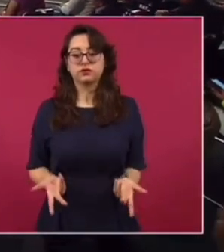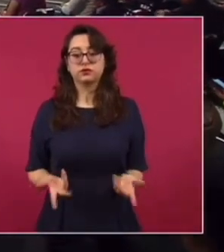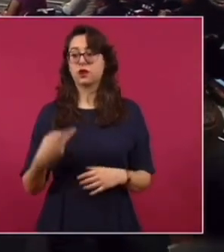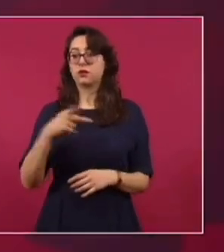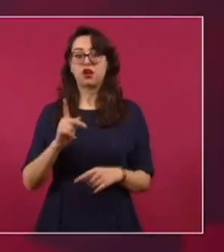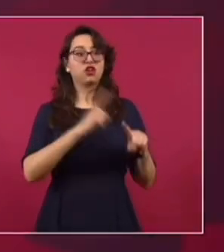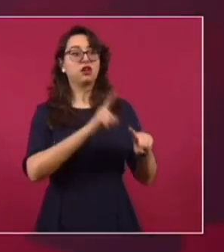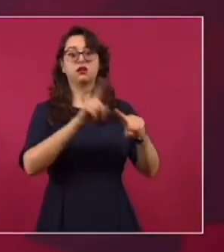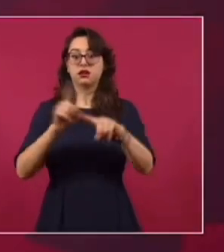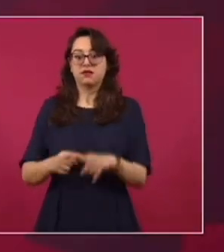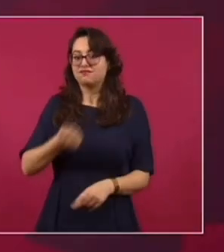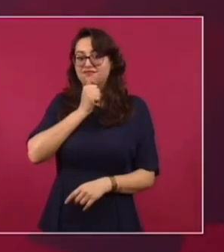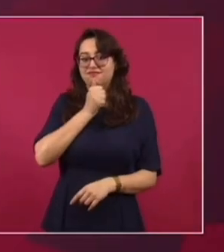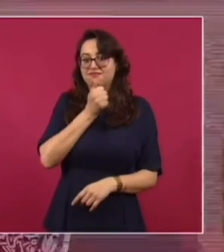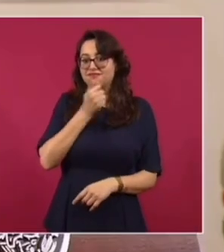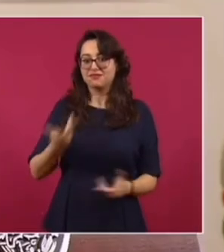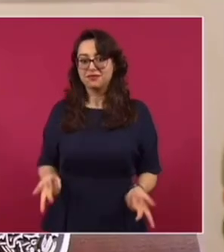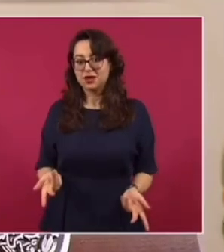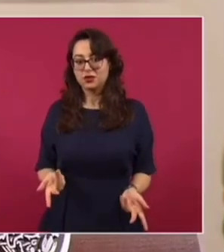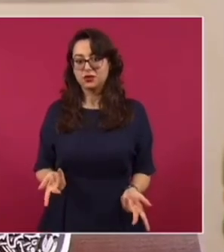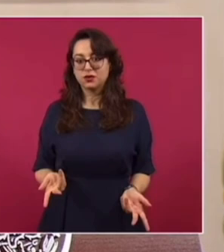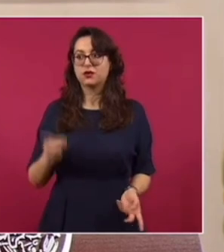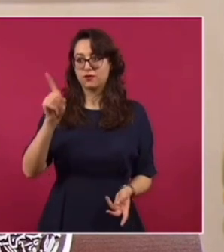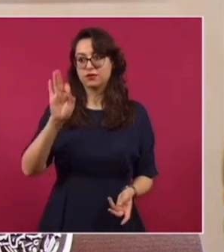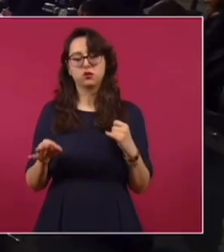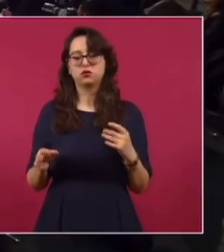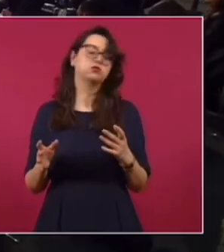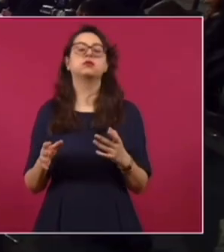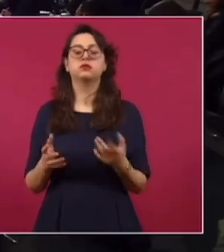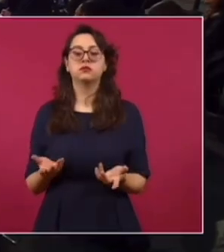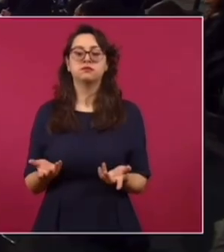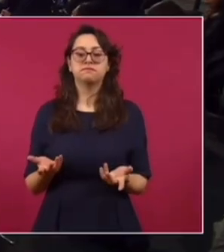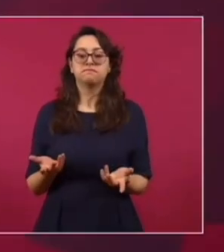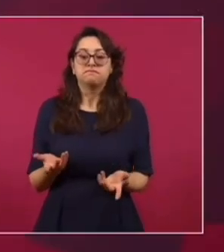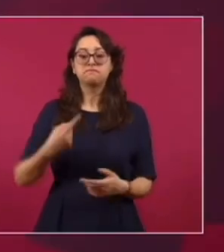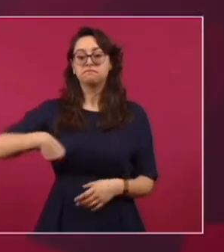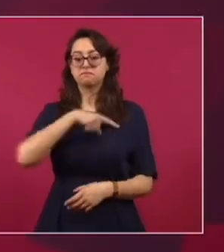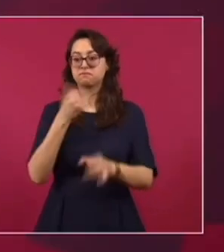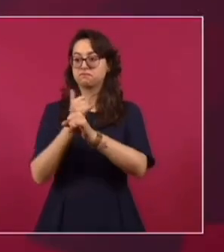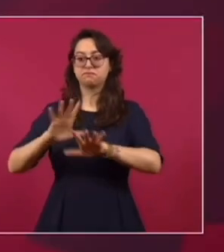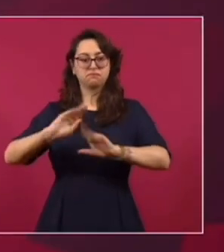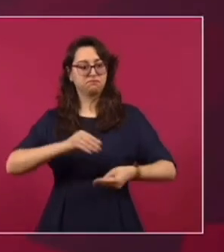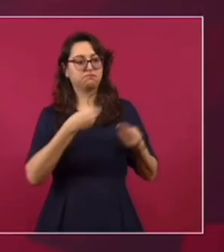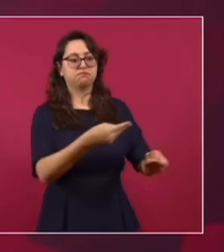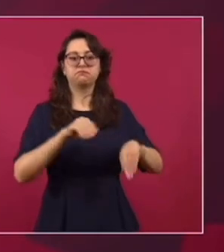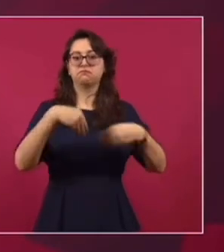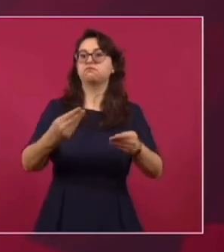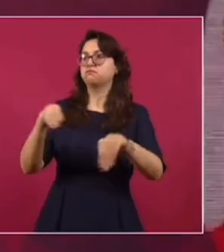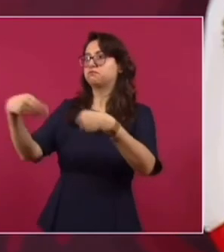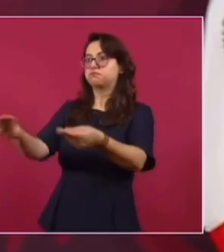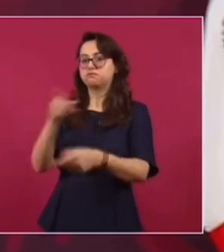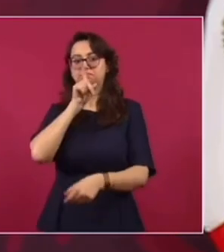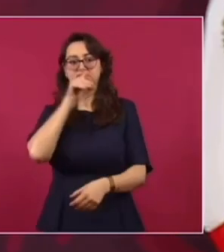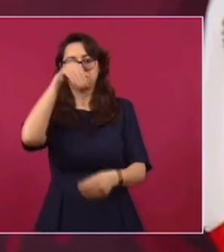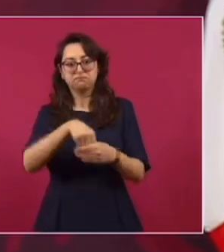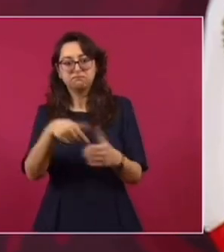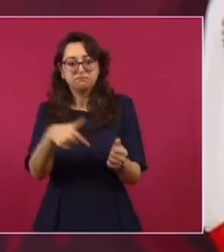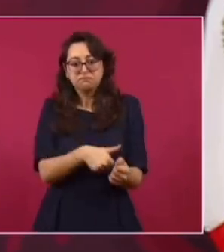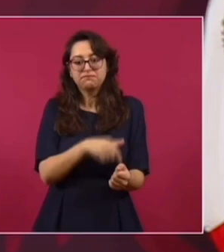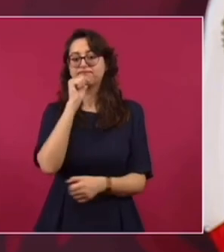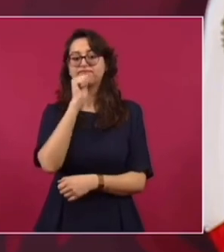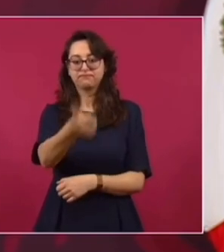va a hacer la Fiscalía. No vamos a ocultar nada y no va a haber impunidad. ¿Cómo